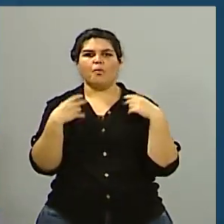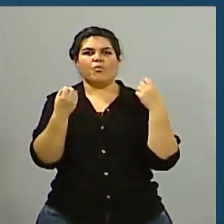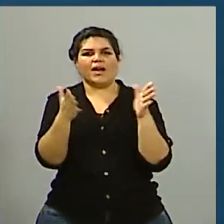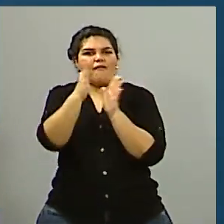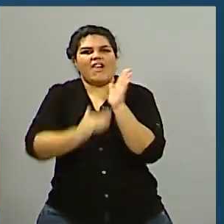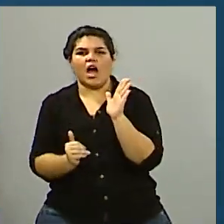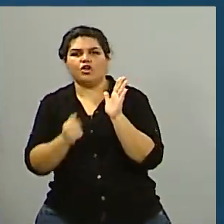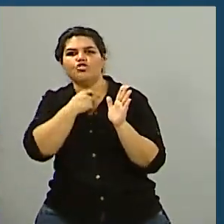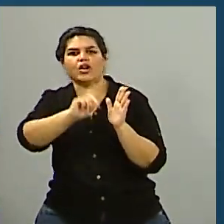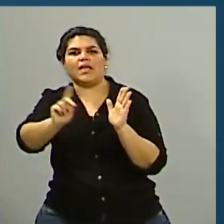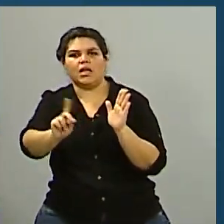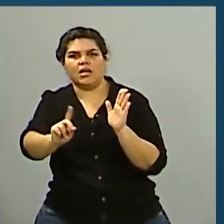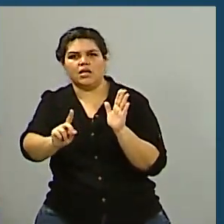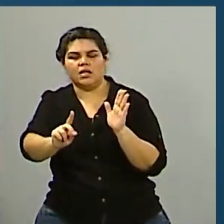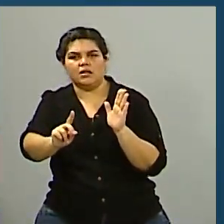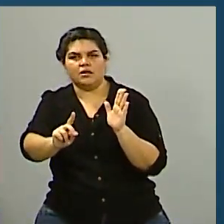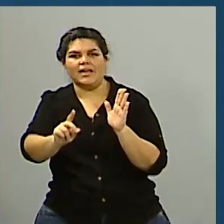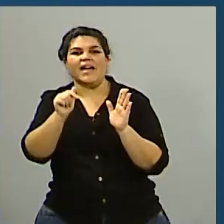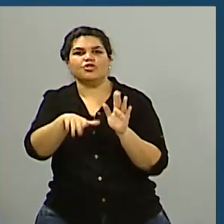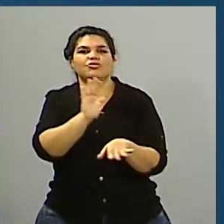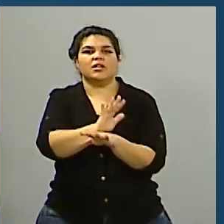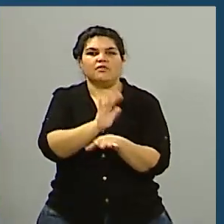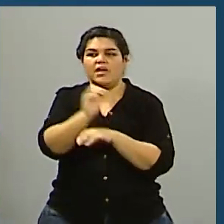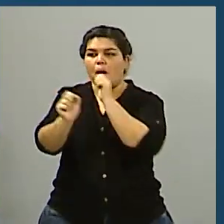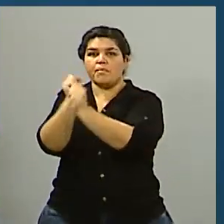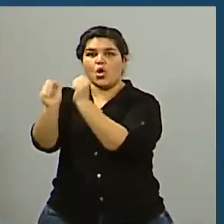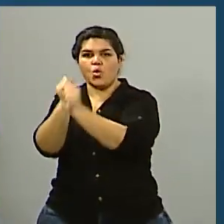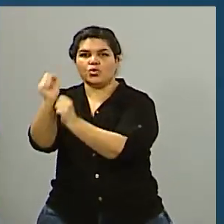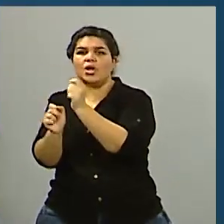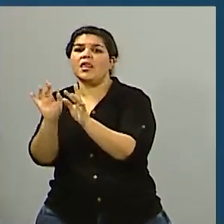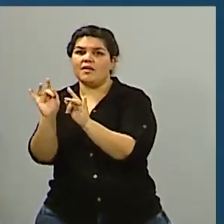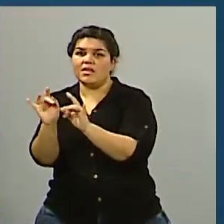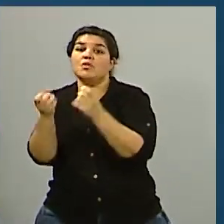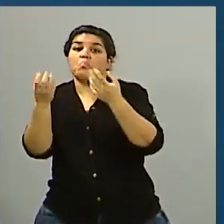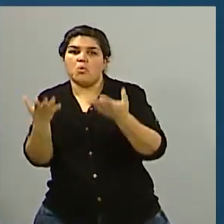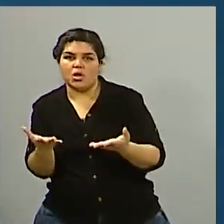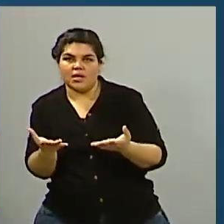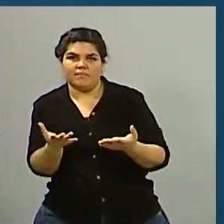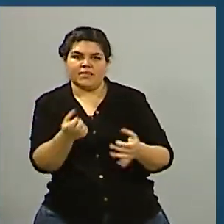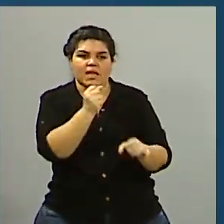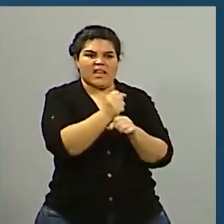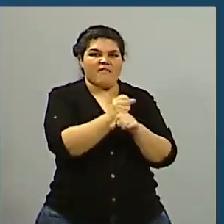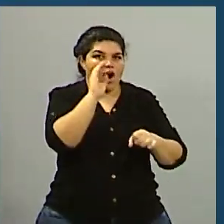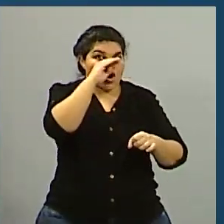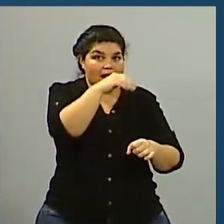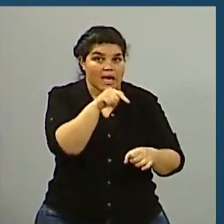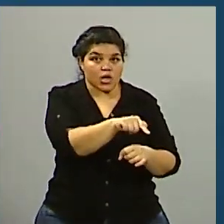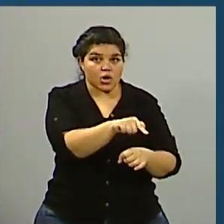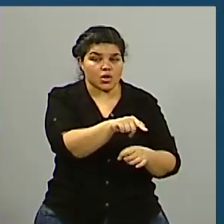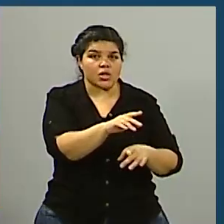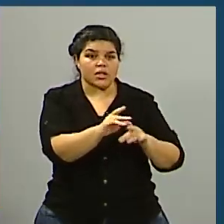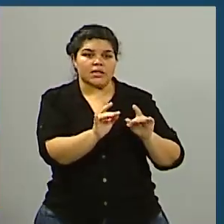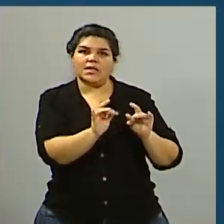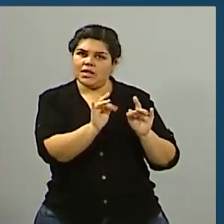no registrarse le genera al productor un problema muy grave. O sea, que tomarlo informalmente o arriesgarse a perder su